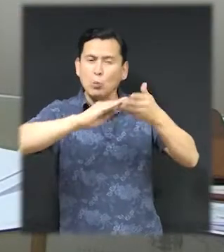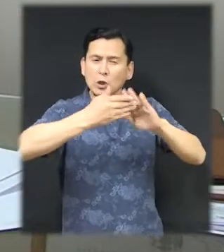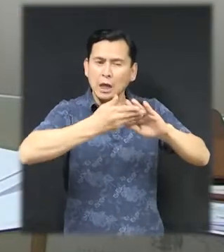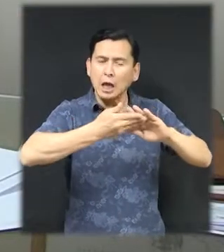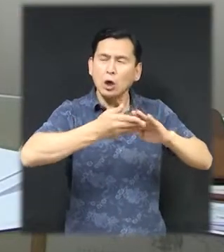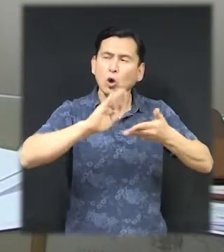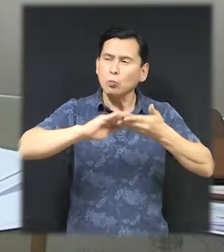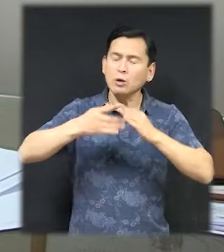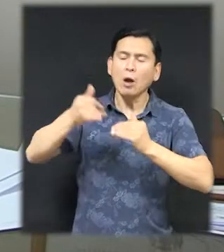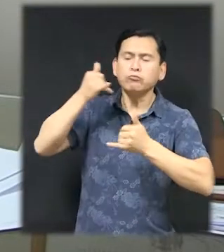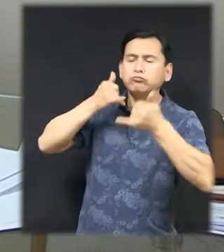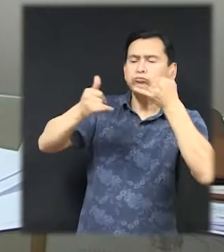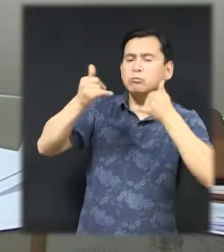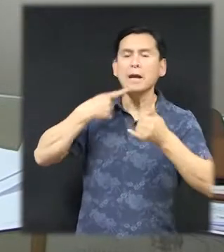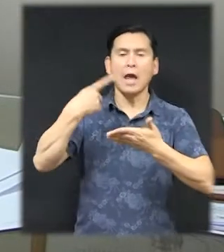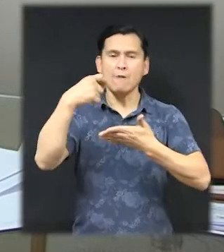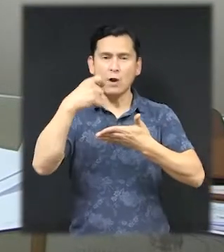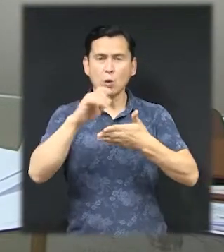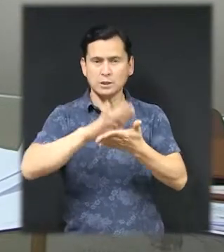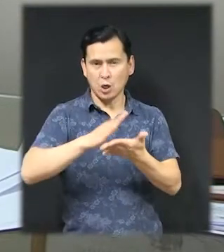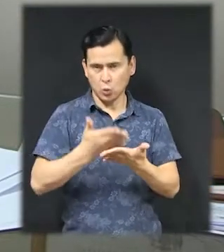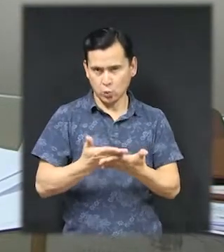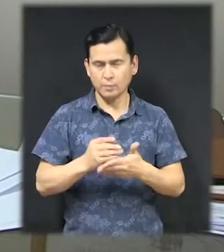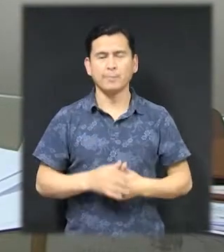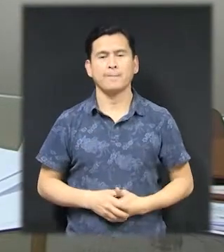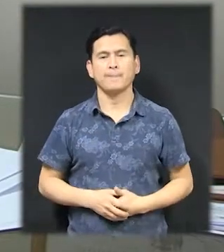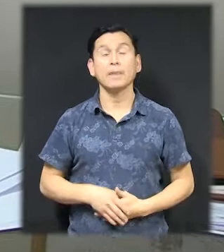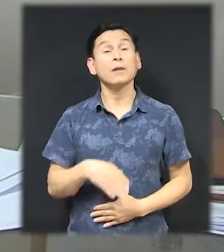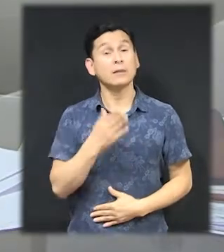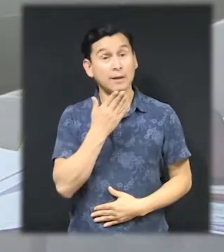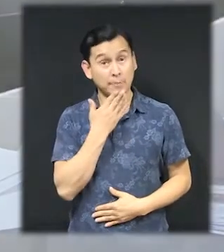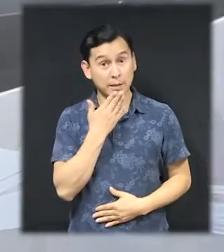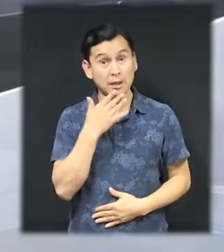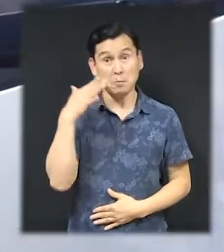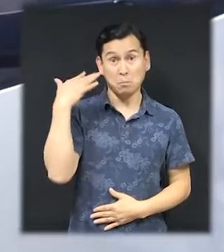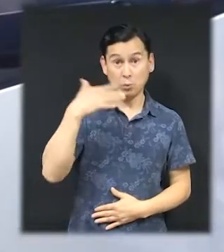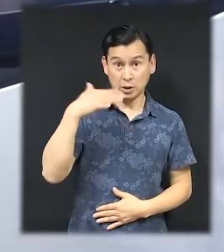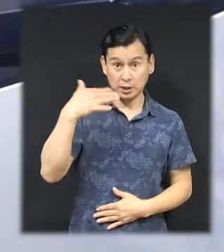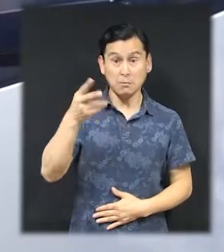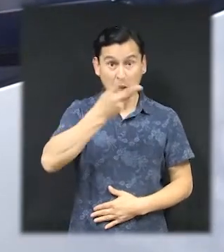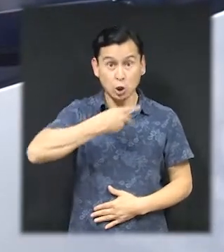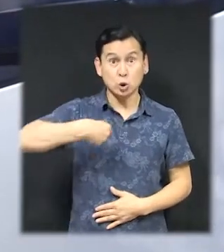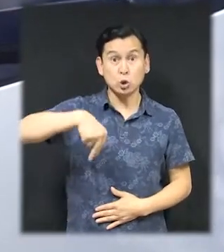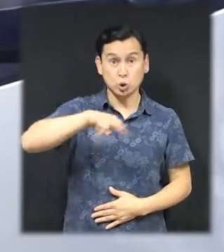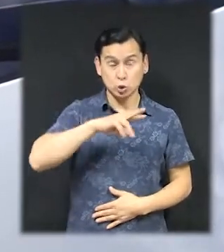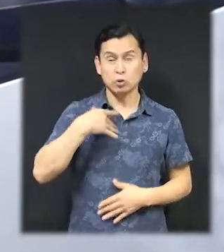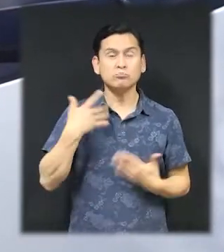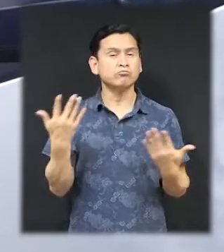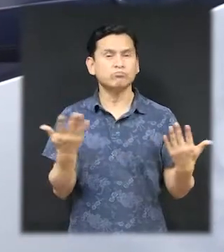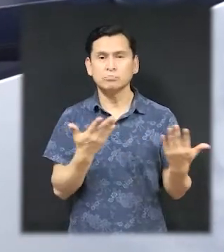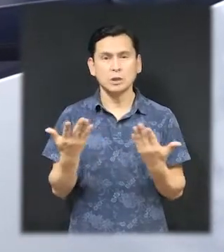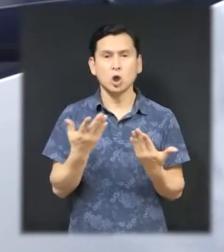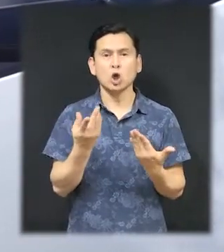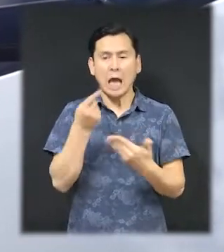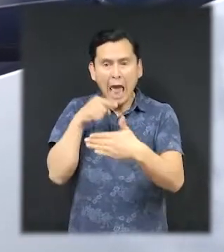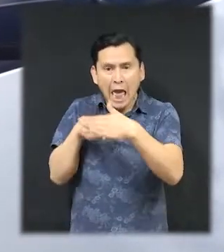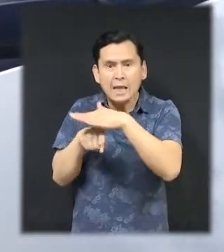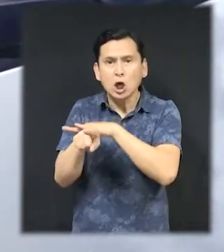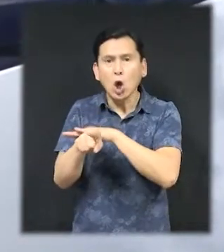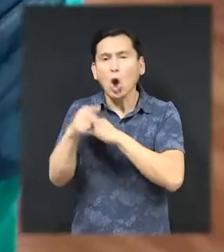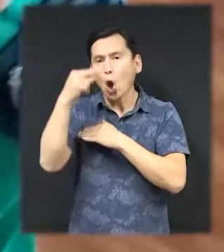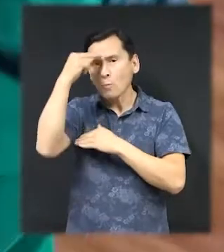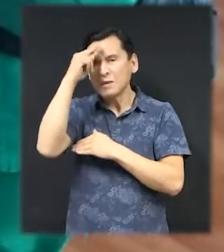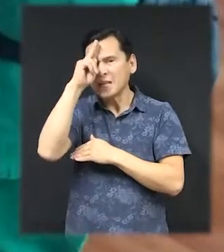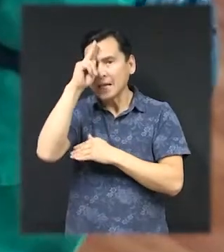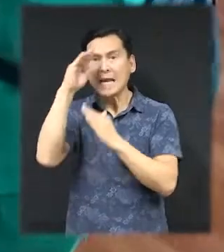de salud. También es importantísimo para nosotros lo que ha sucedido con la hospitalización domiciliaria, que es un equipo